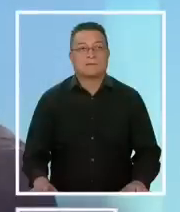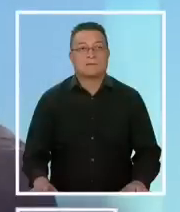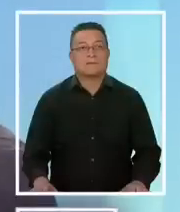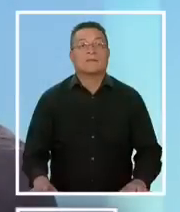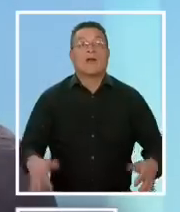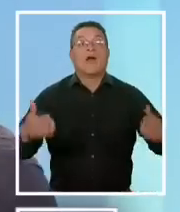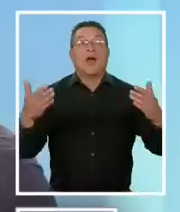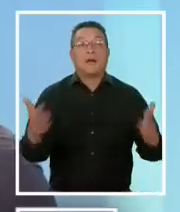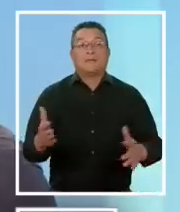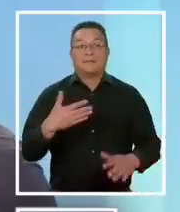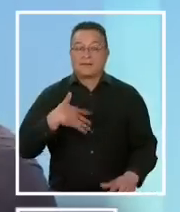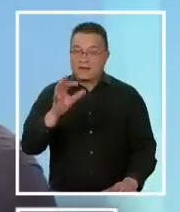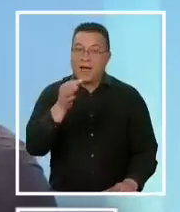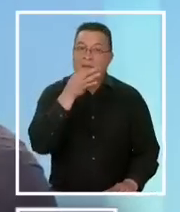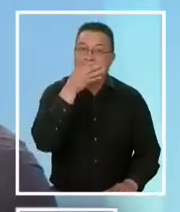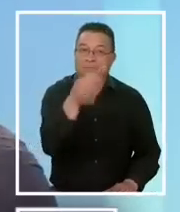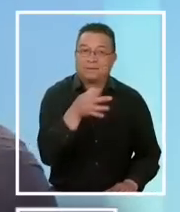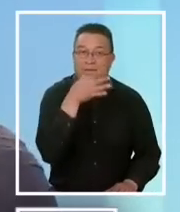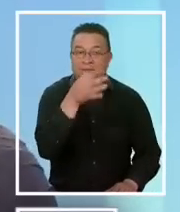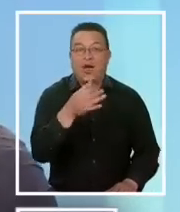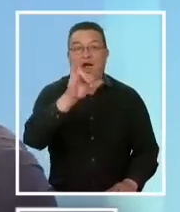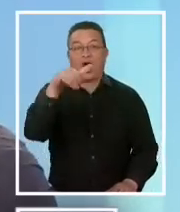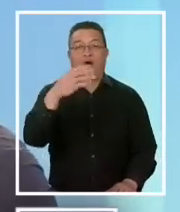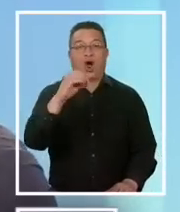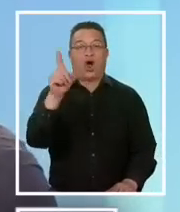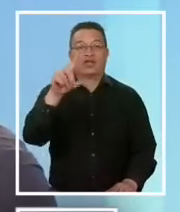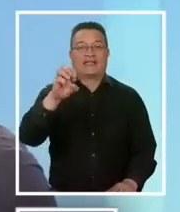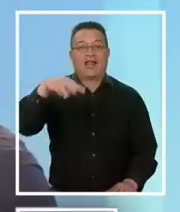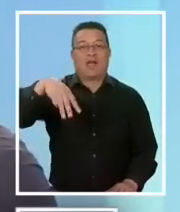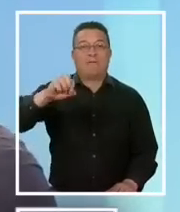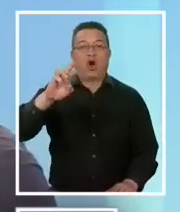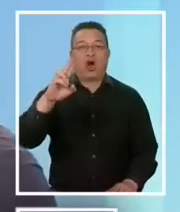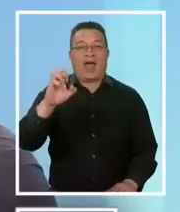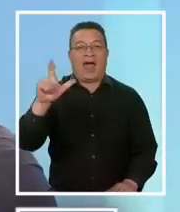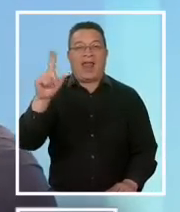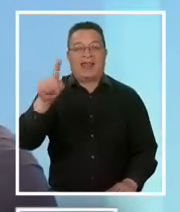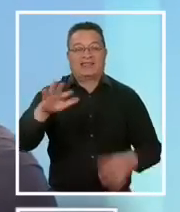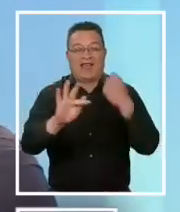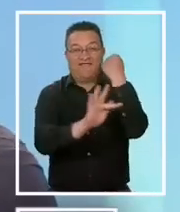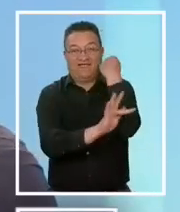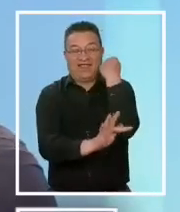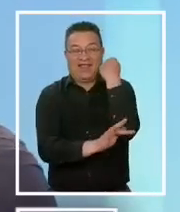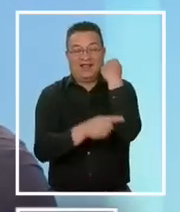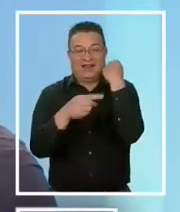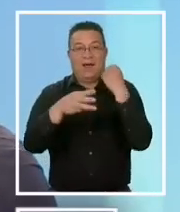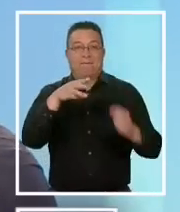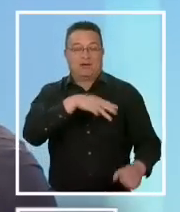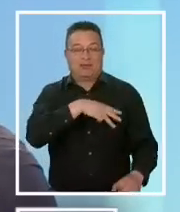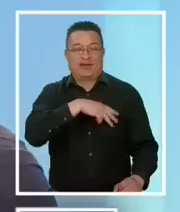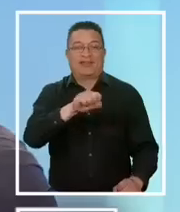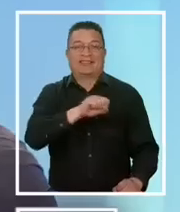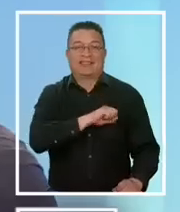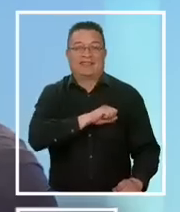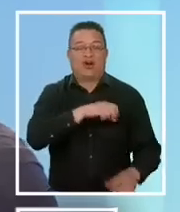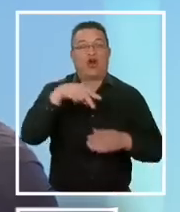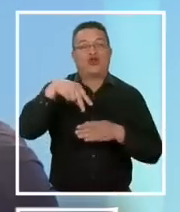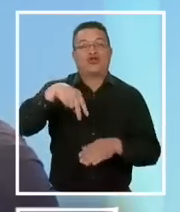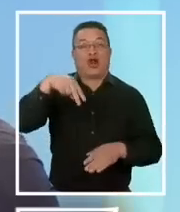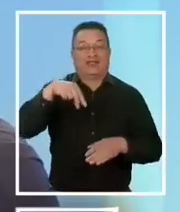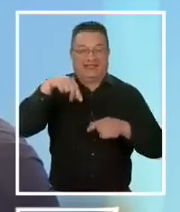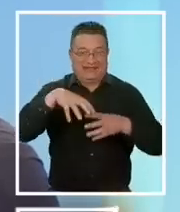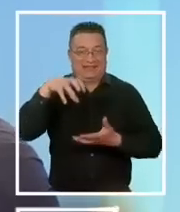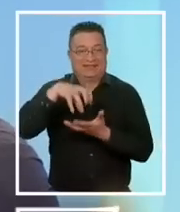Bueno ya lo habíamos anunciado José Morales fiscal adjunto de la fiscalía metropolitana Santiago Norte